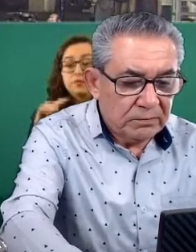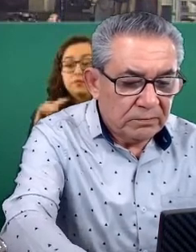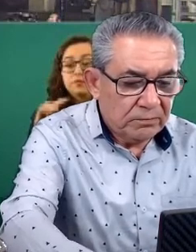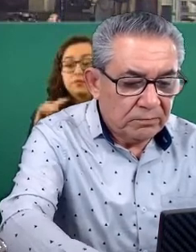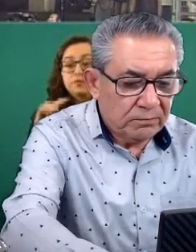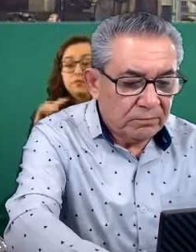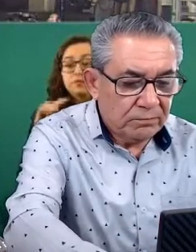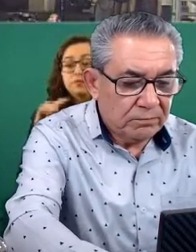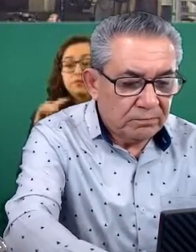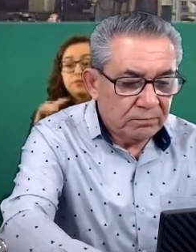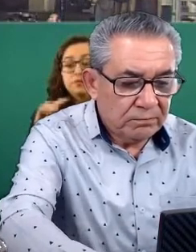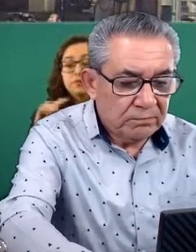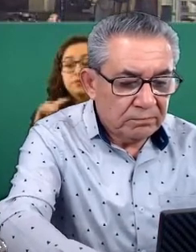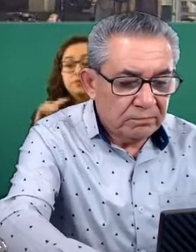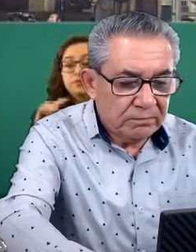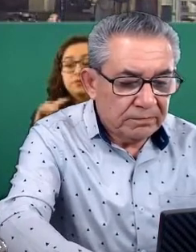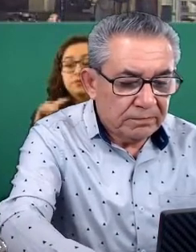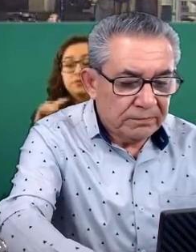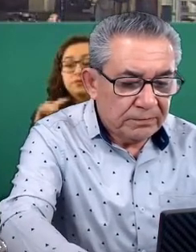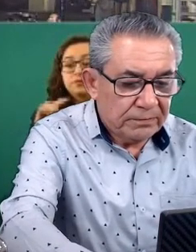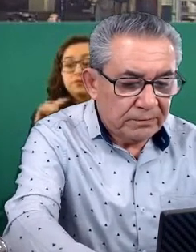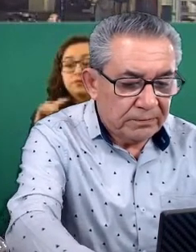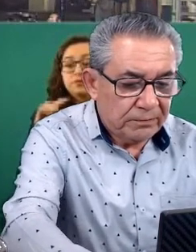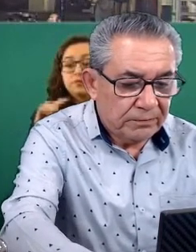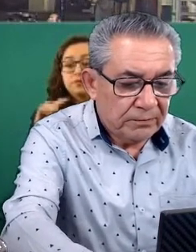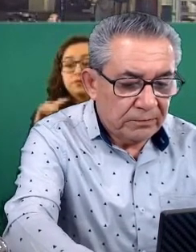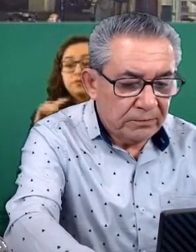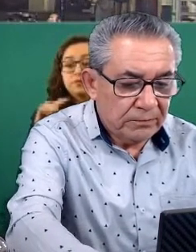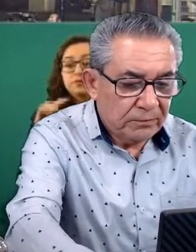tan, ahora sí, tan bizarras que